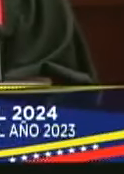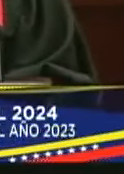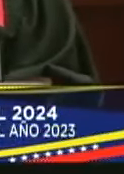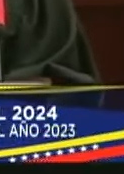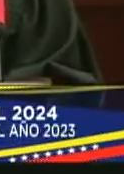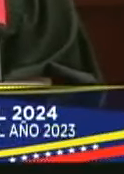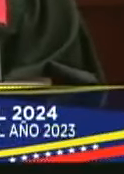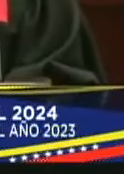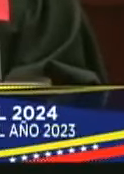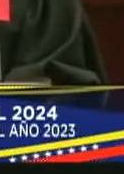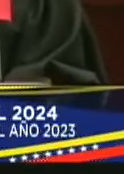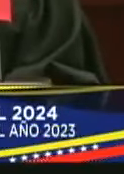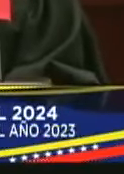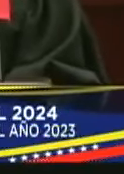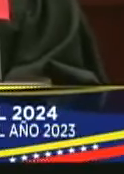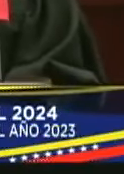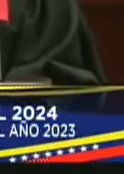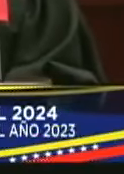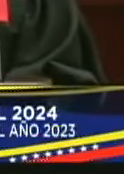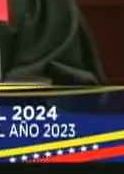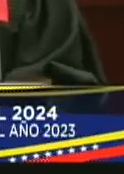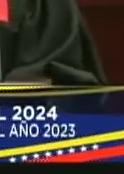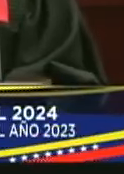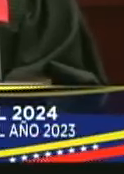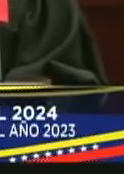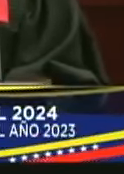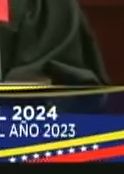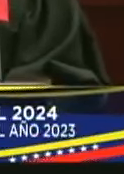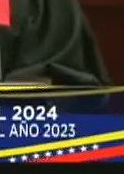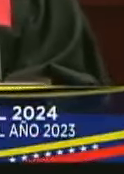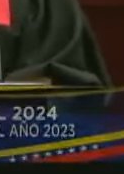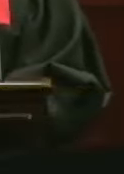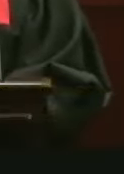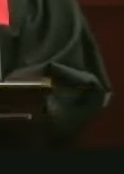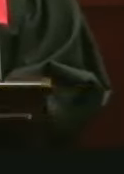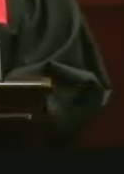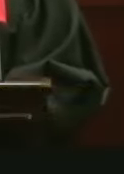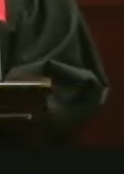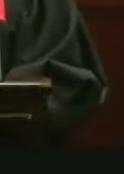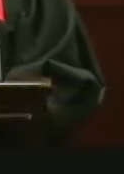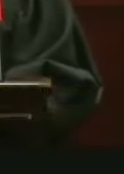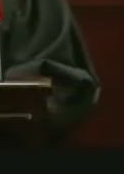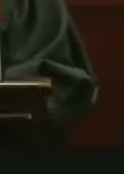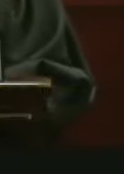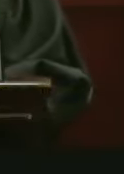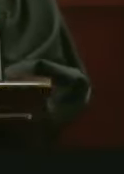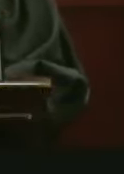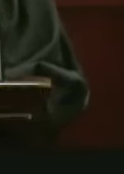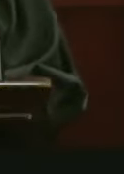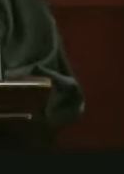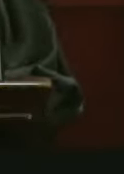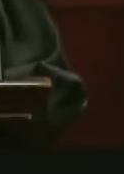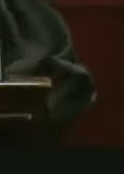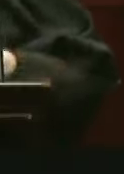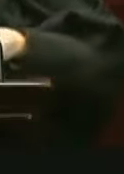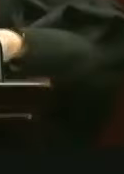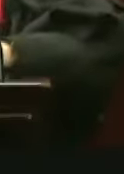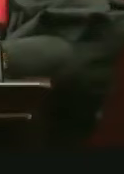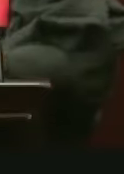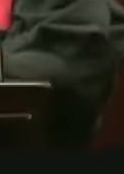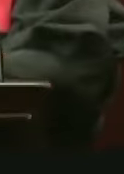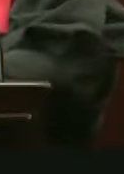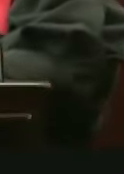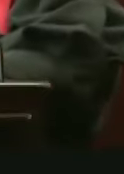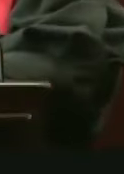establecieron dictaduras, sustentaron democracias representativas muy represivas, como el caso de la Venezuela